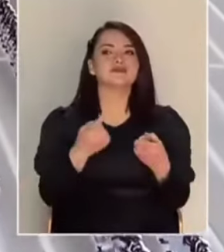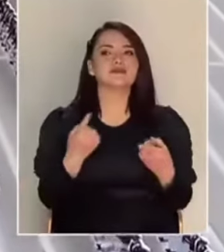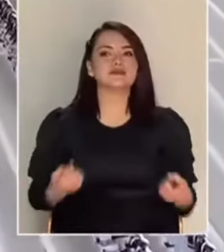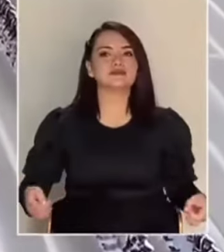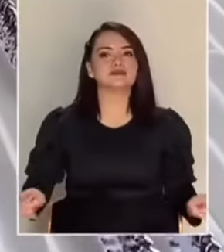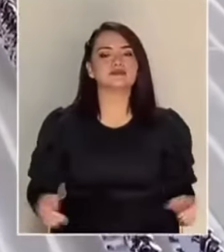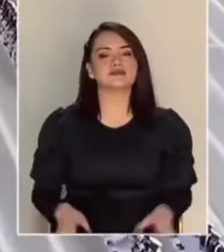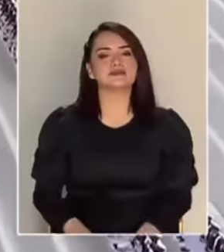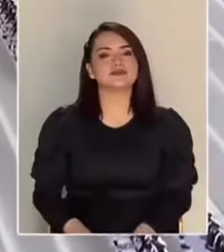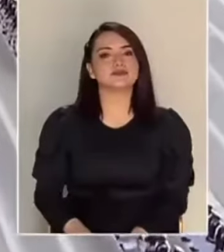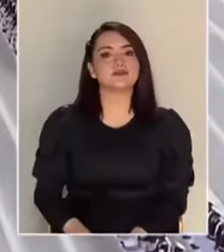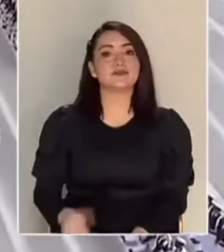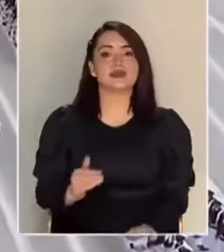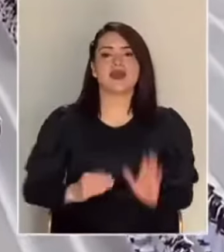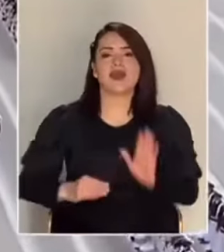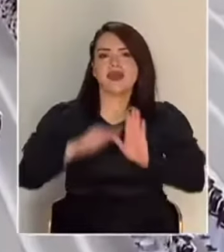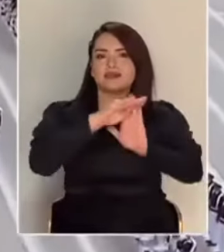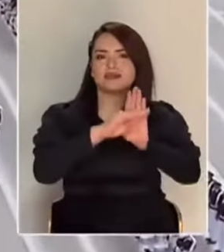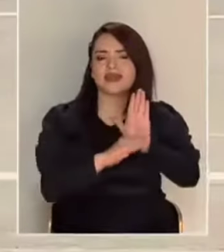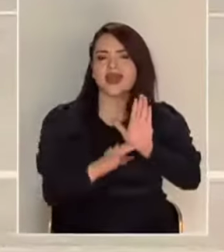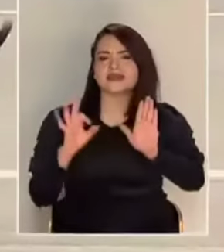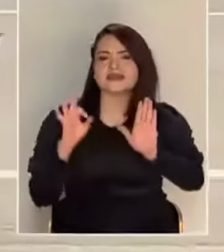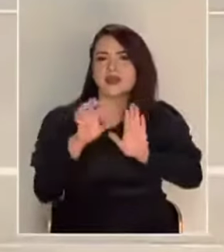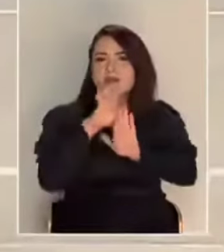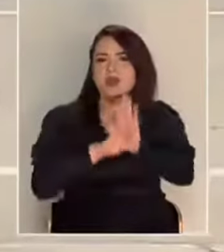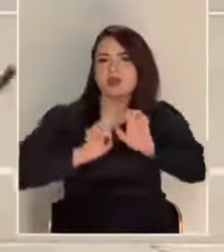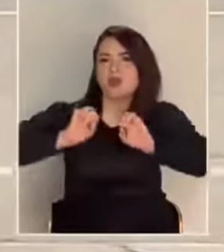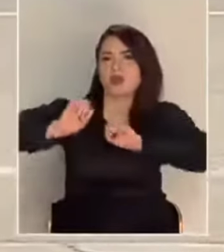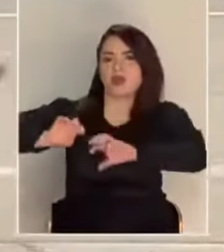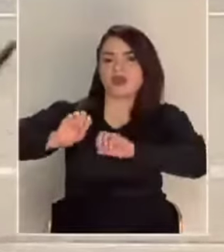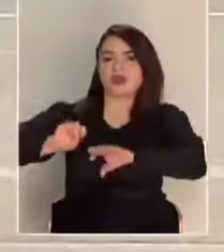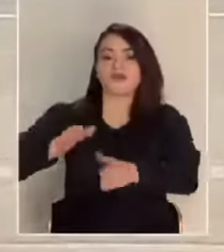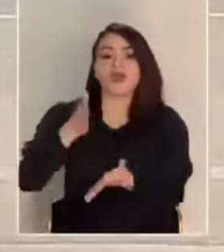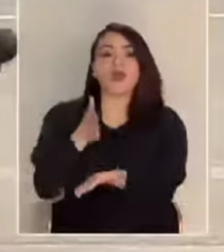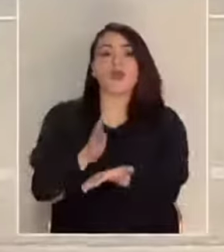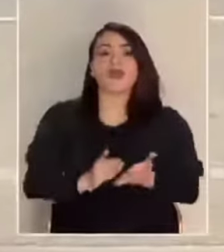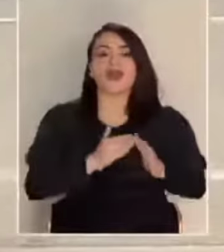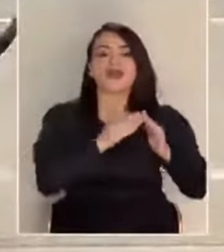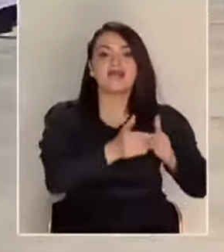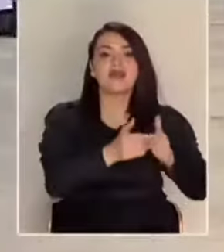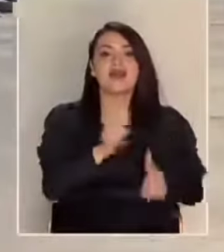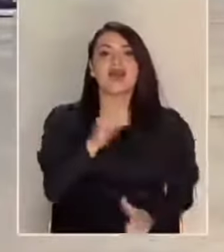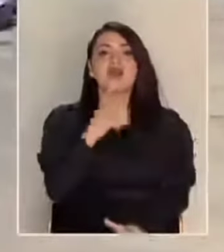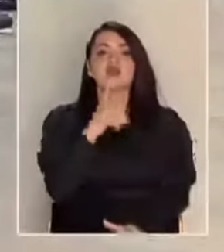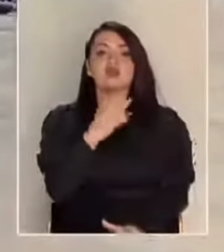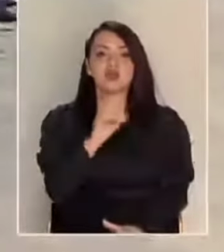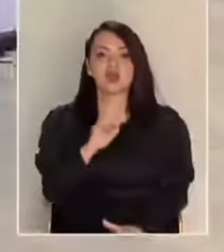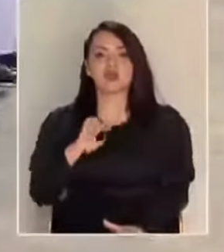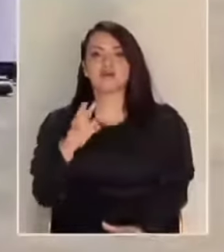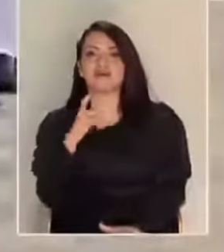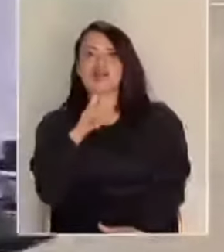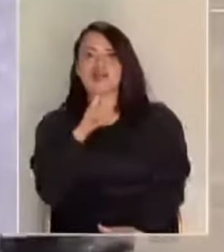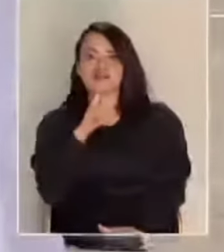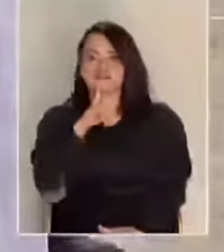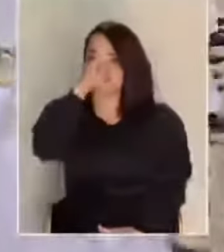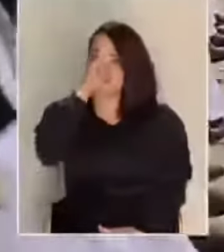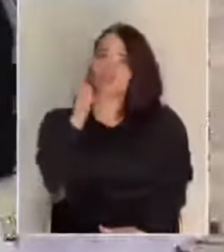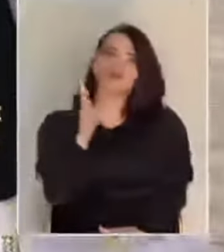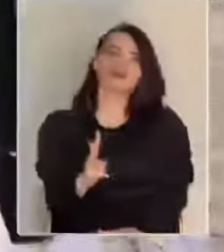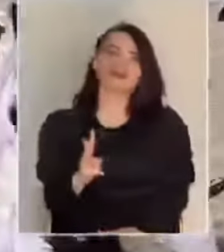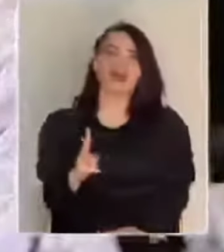Por los altos estándares de excelencia de su proyecto educativo, la Escuela Naval Arturo Prat es ampliamente reconocida en el